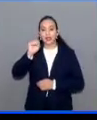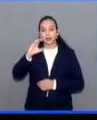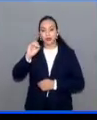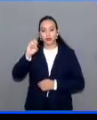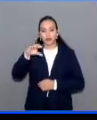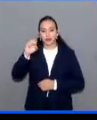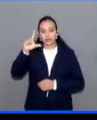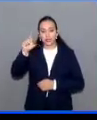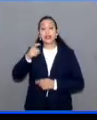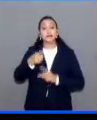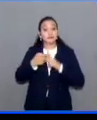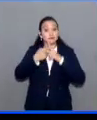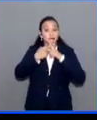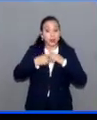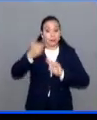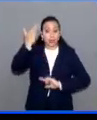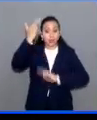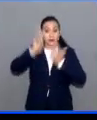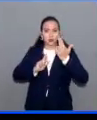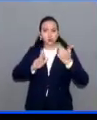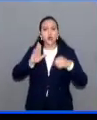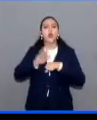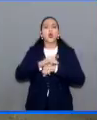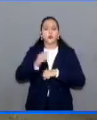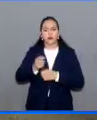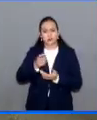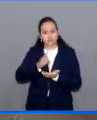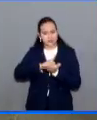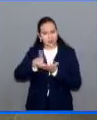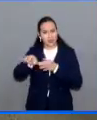una huelga en demanda de derechos laborales.